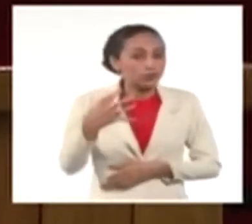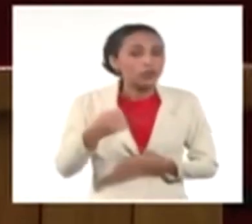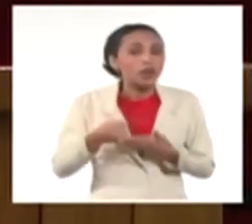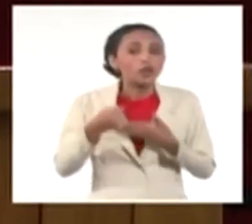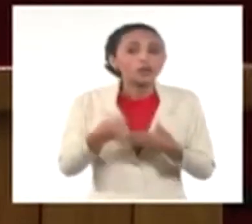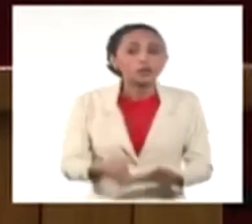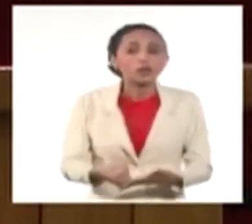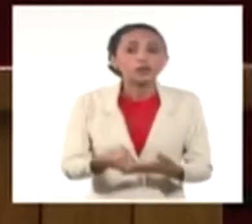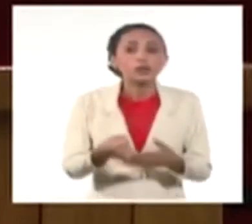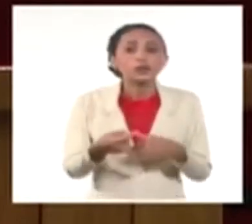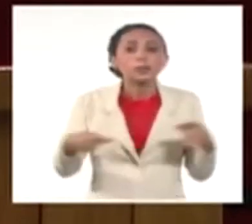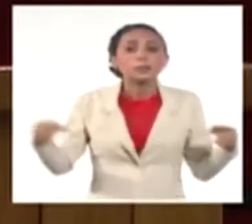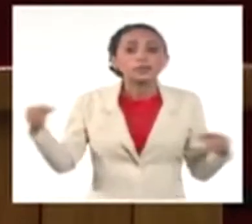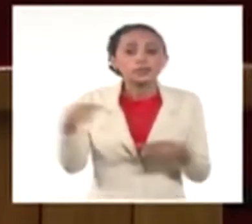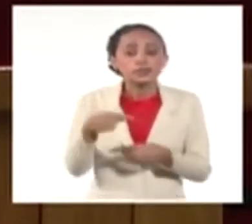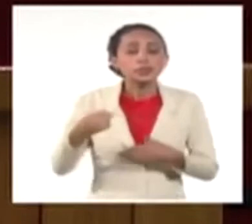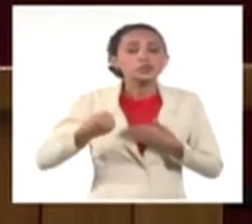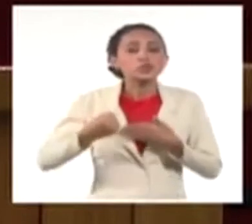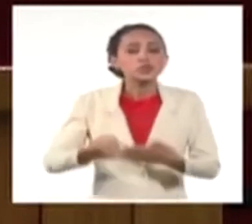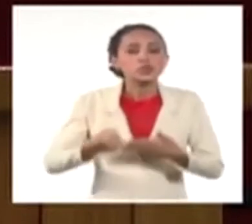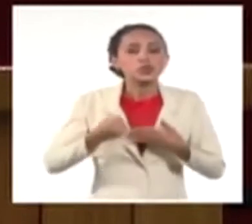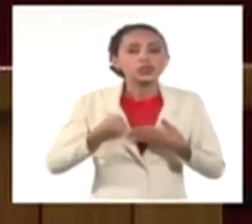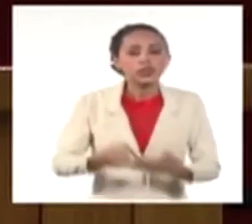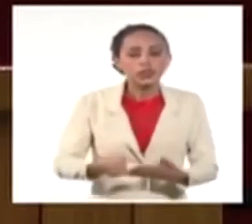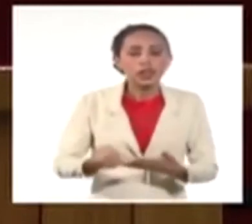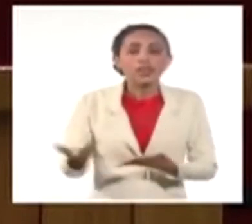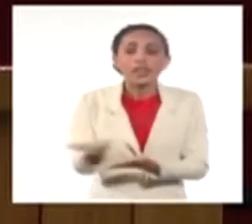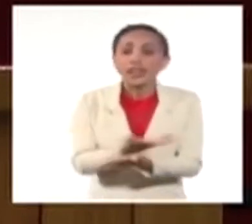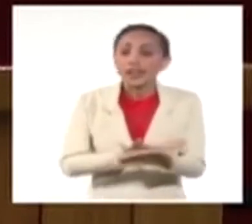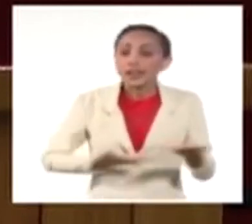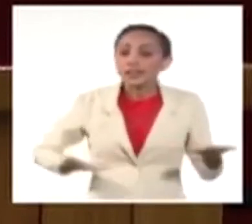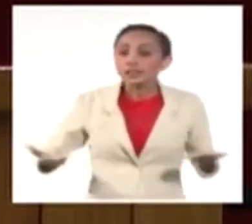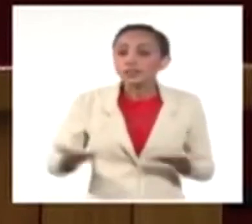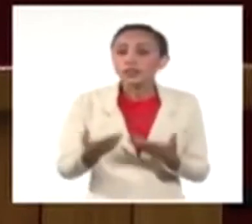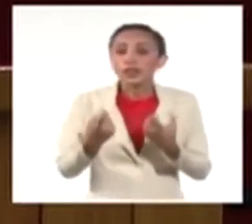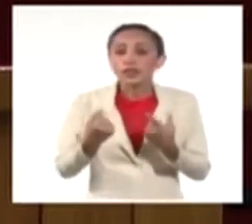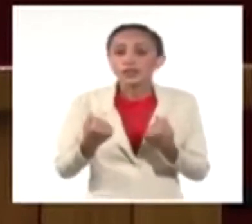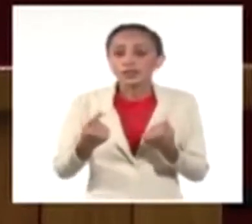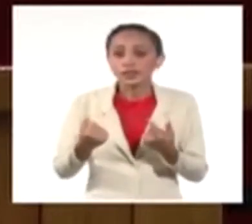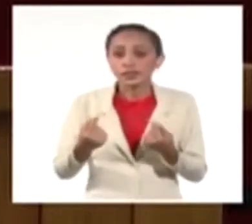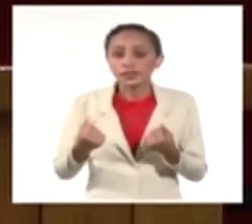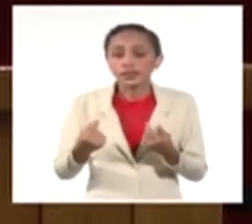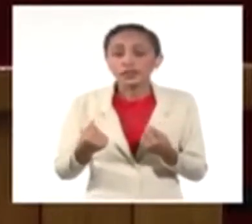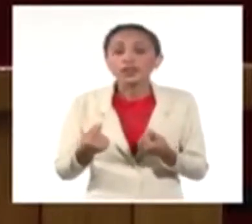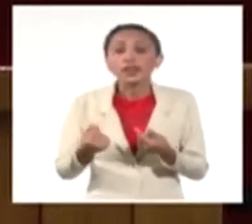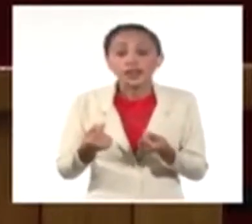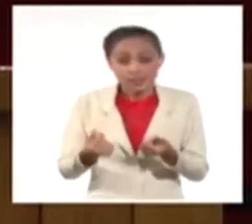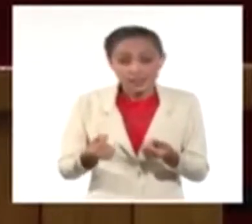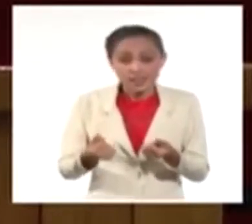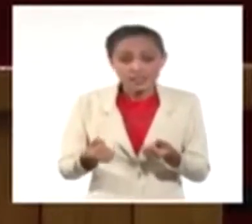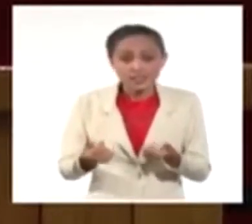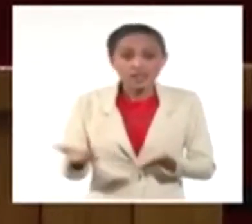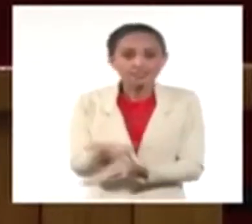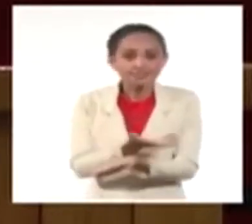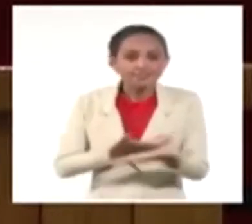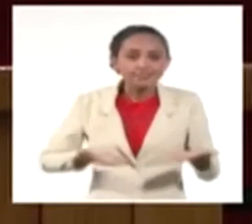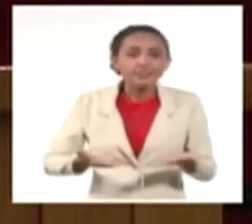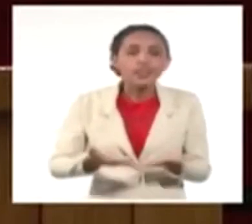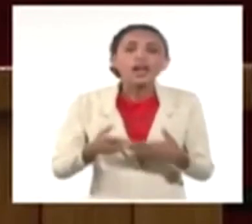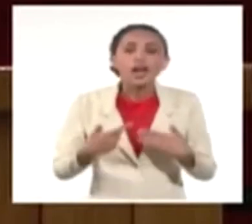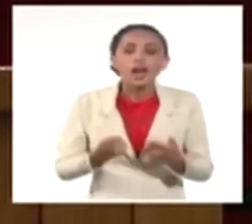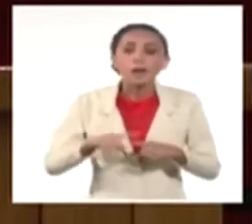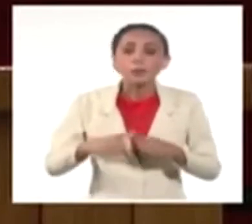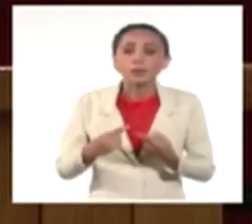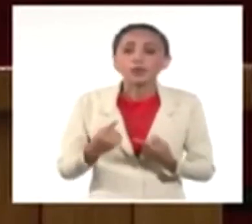de solidaridad, de redistribuir las riquezas generadas en función de los elevados